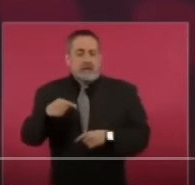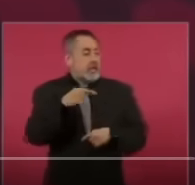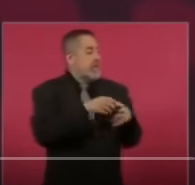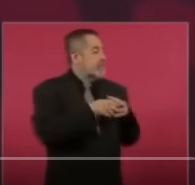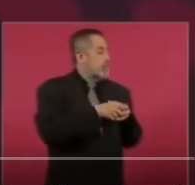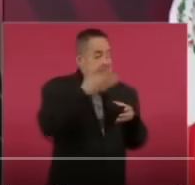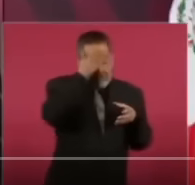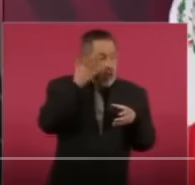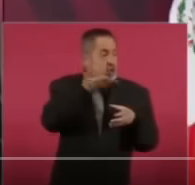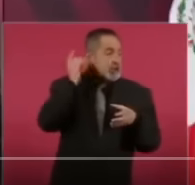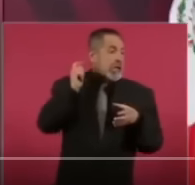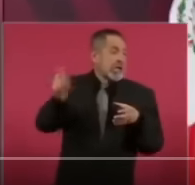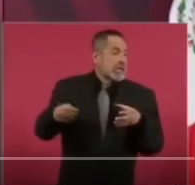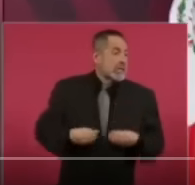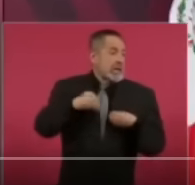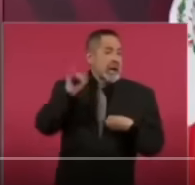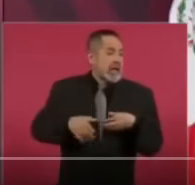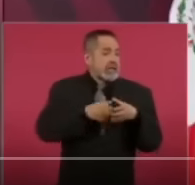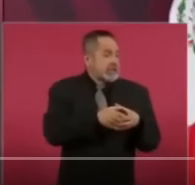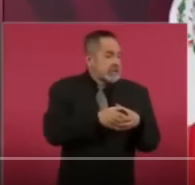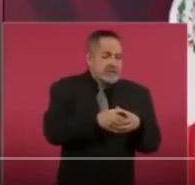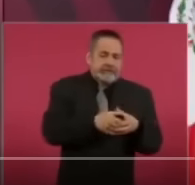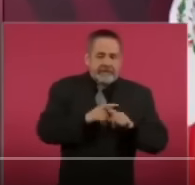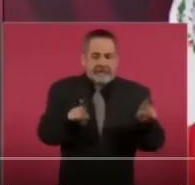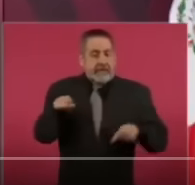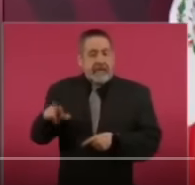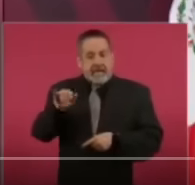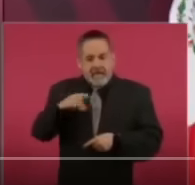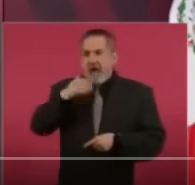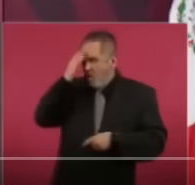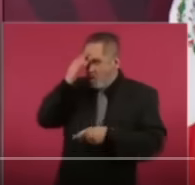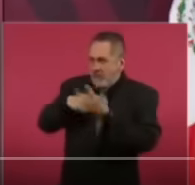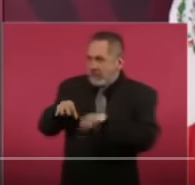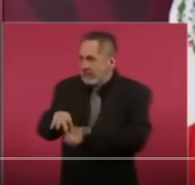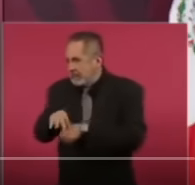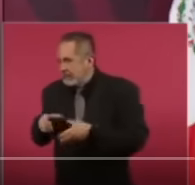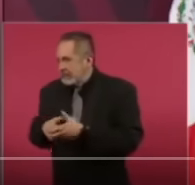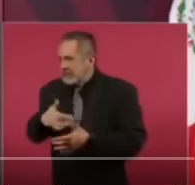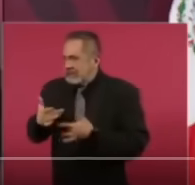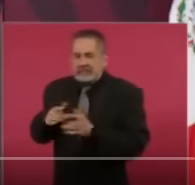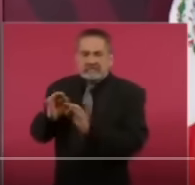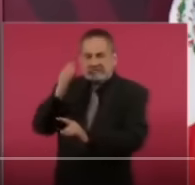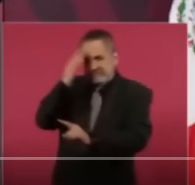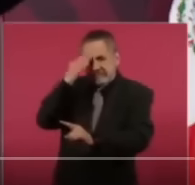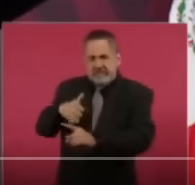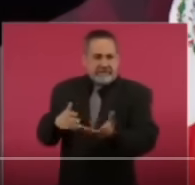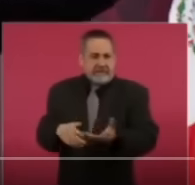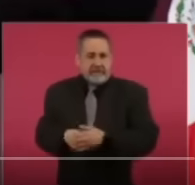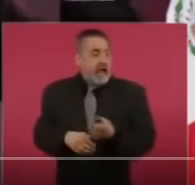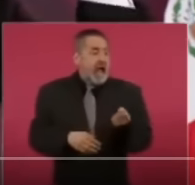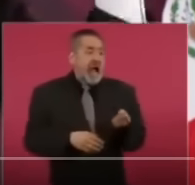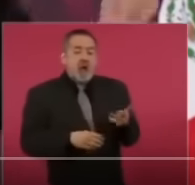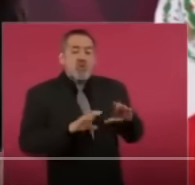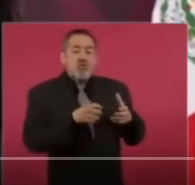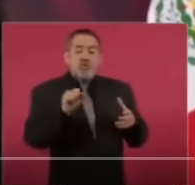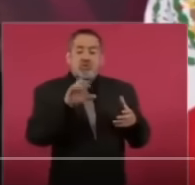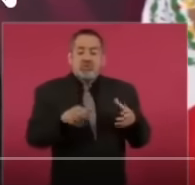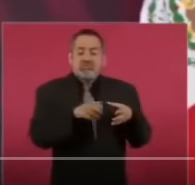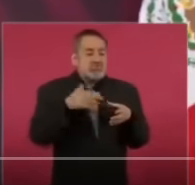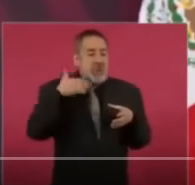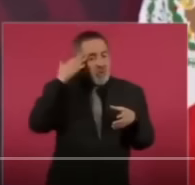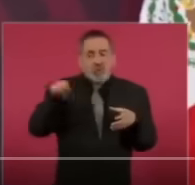es de la élite. Ya con eso vamos de gane. Porque pues hay algunos que